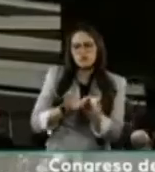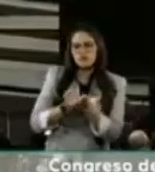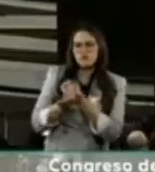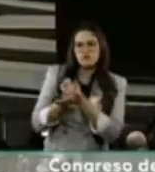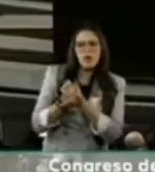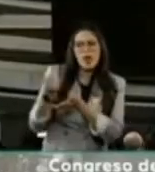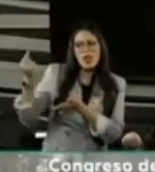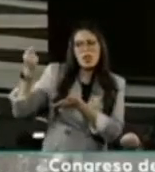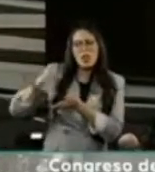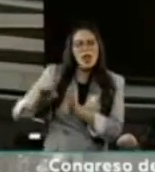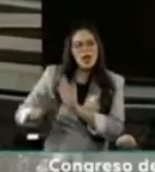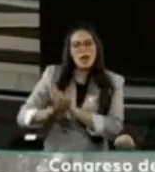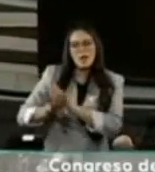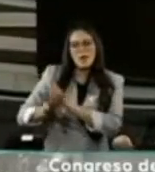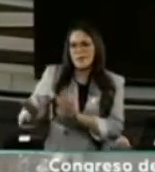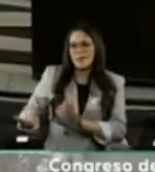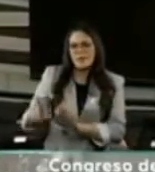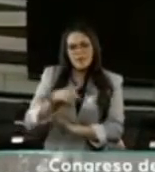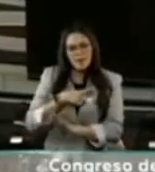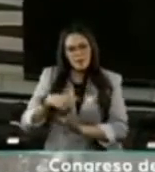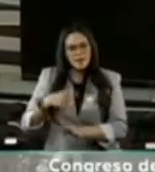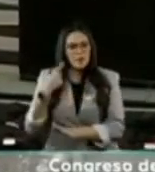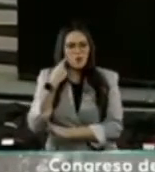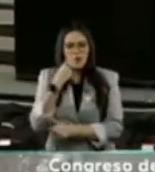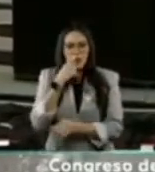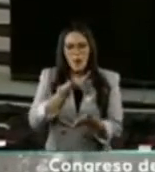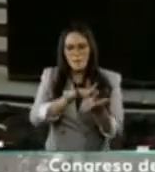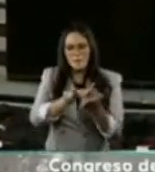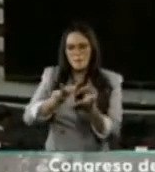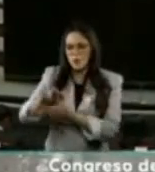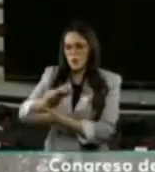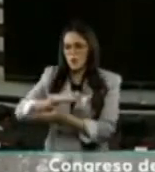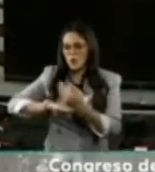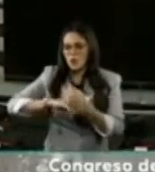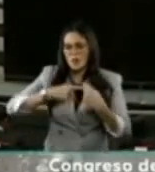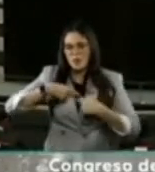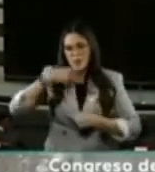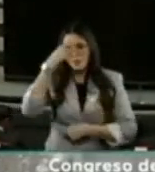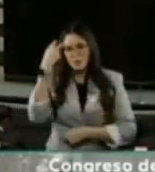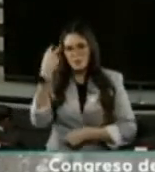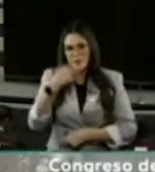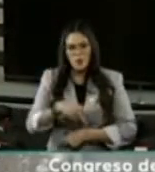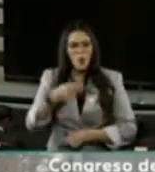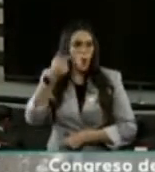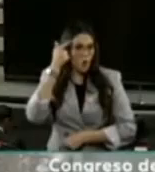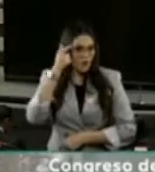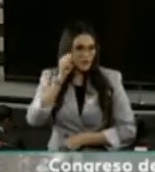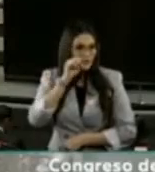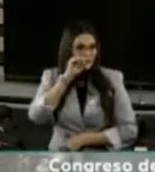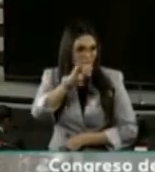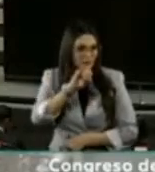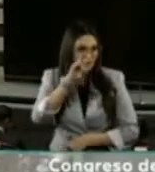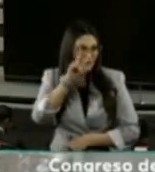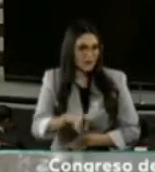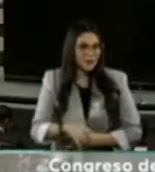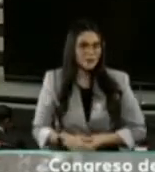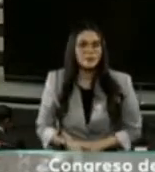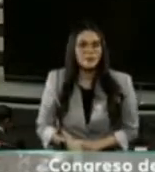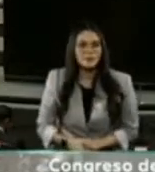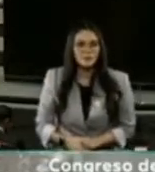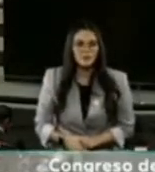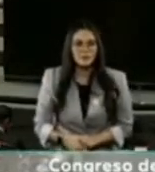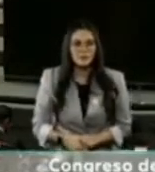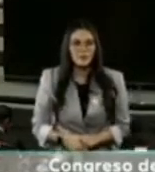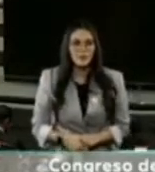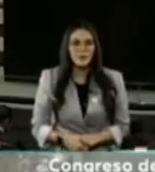Gortari hasta el de Enrique Peña Nieto, pero Estados Unidos ya lo tiene en sus manos. Así que lo que hay en este momento, este